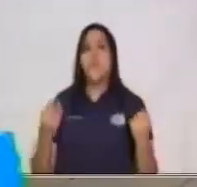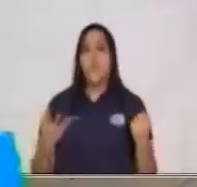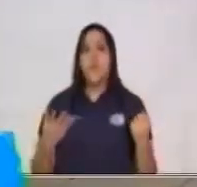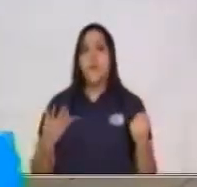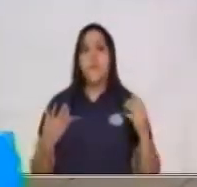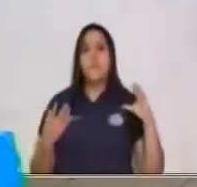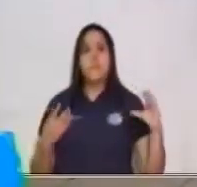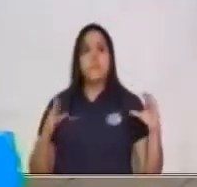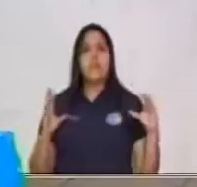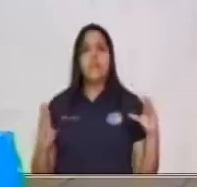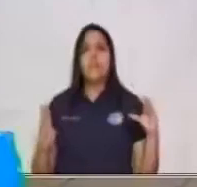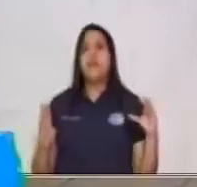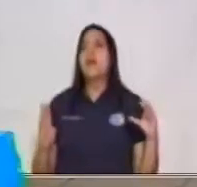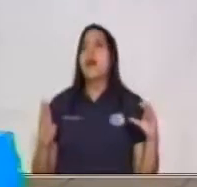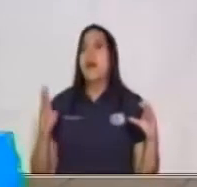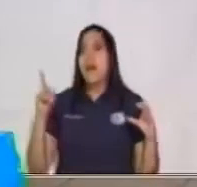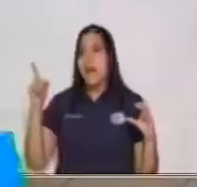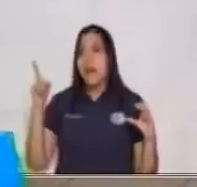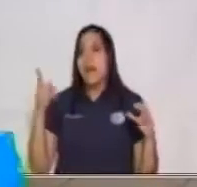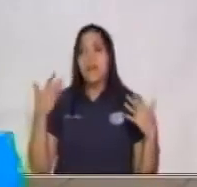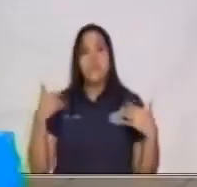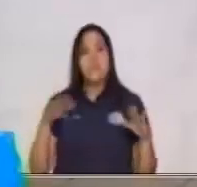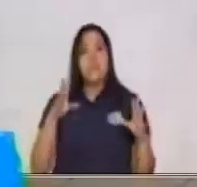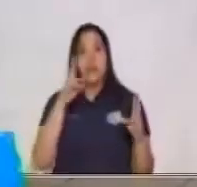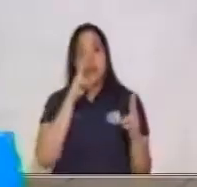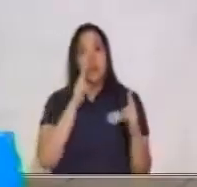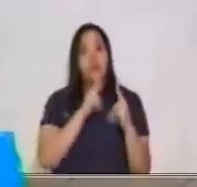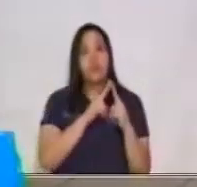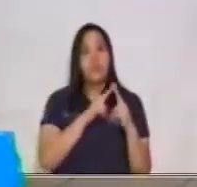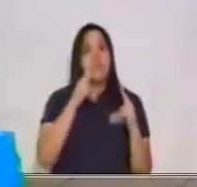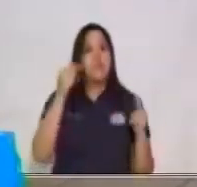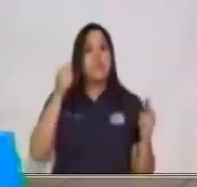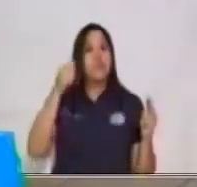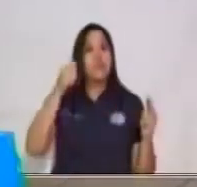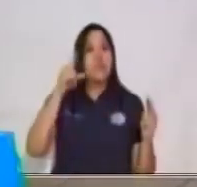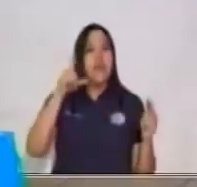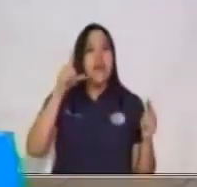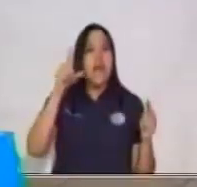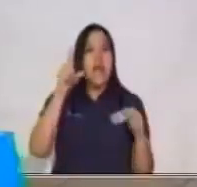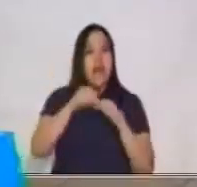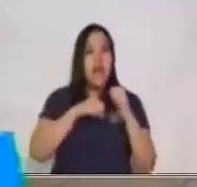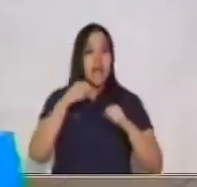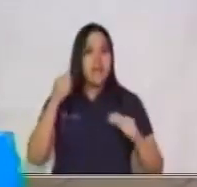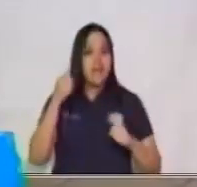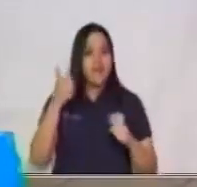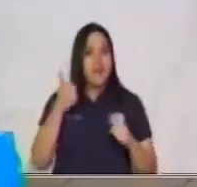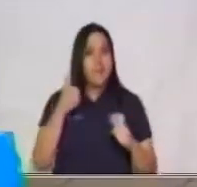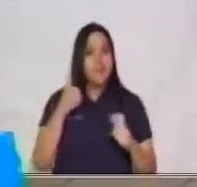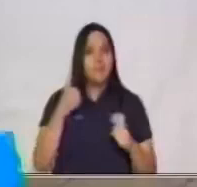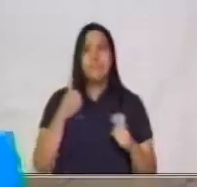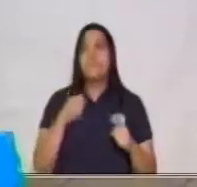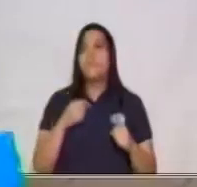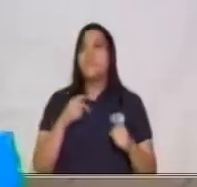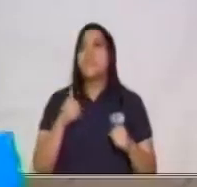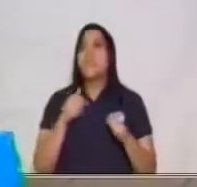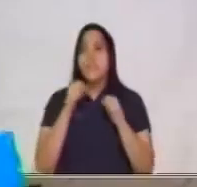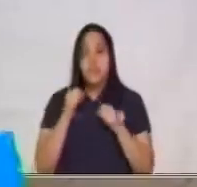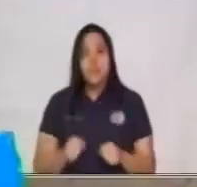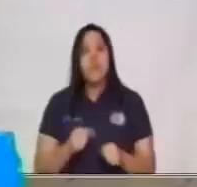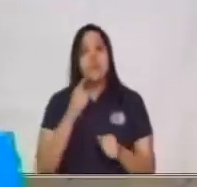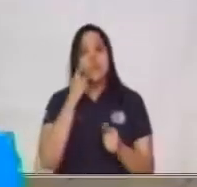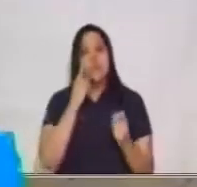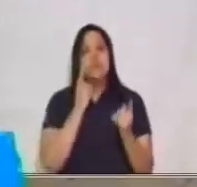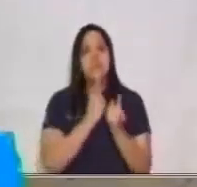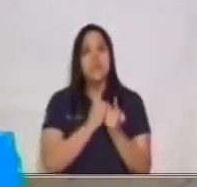Conocemos el ángulo alfa, conocemos el lado C, conocemos el lado B, y podemos